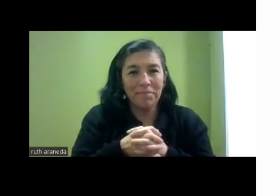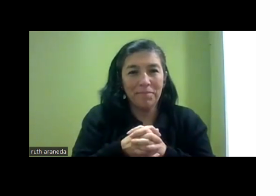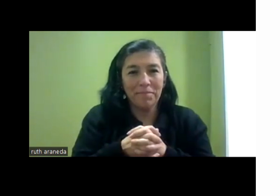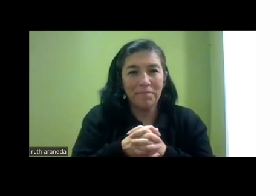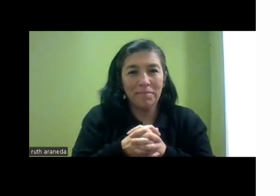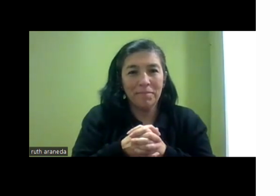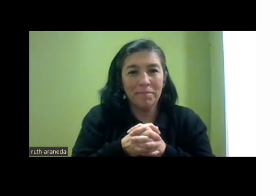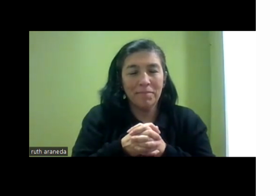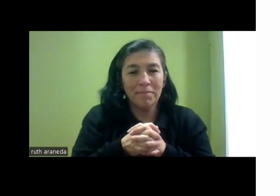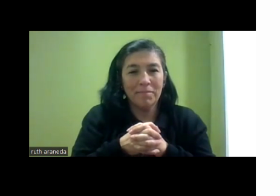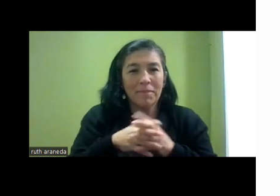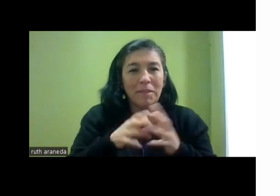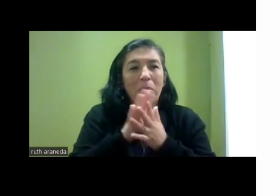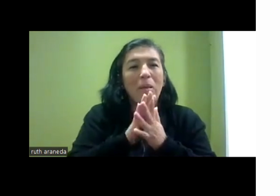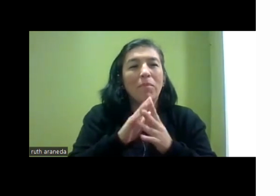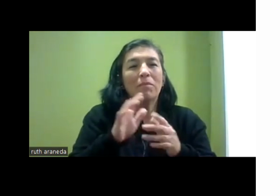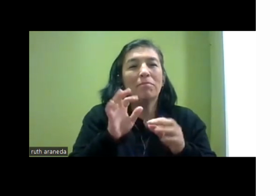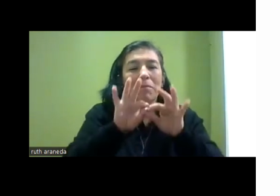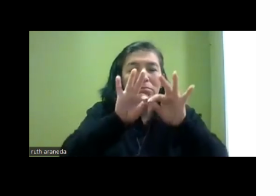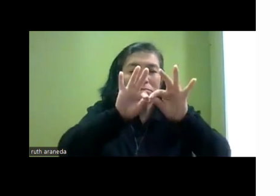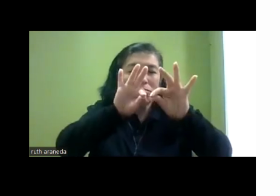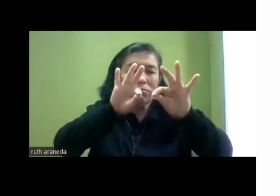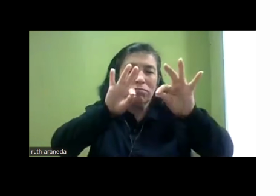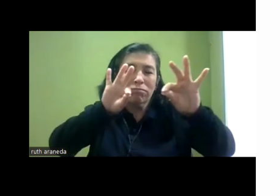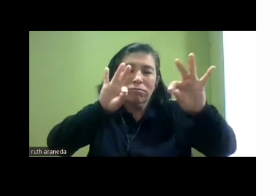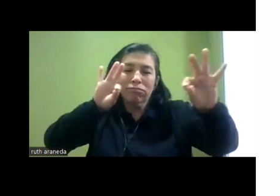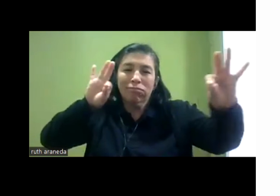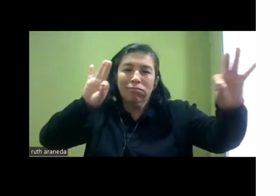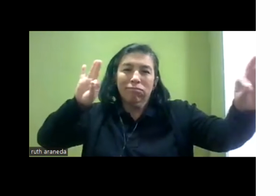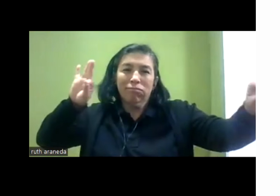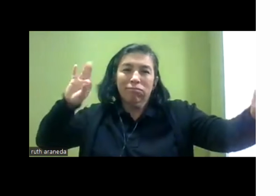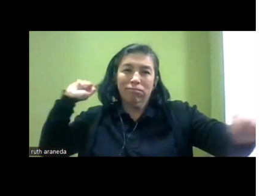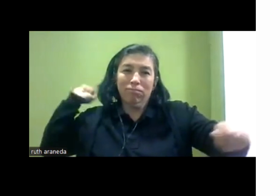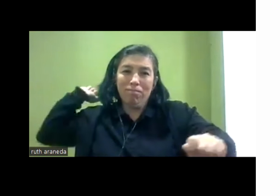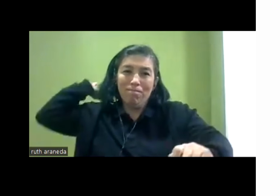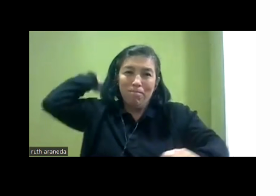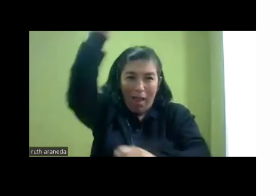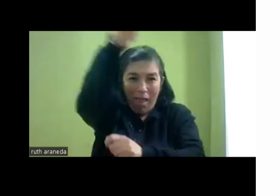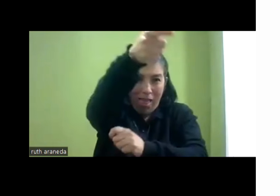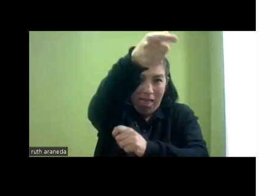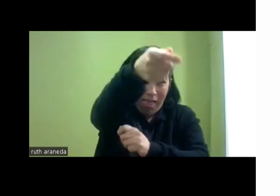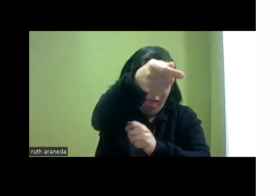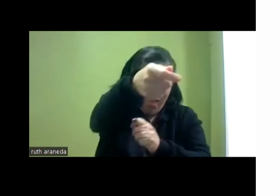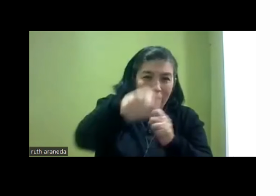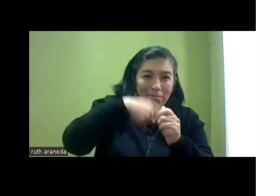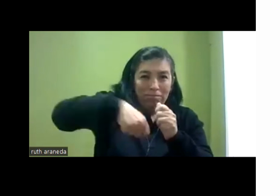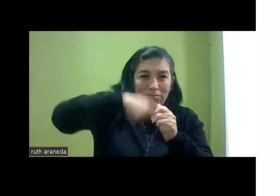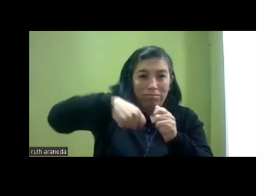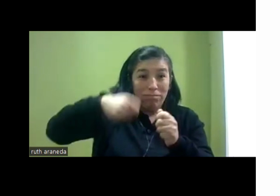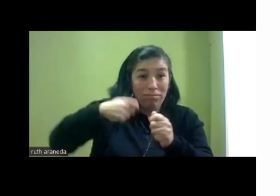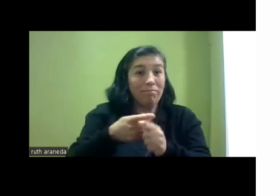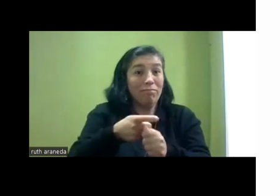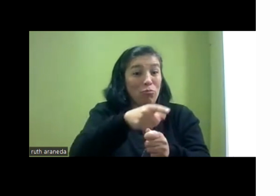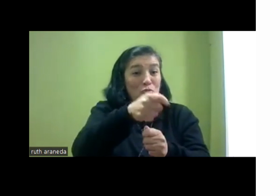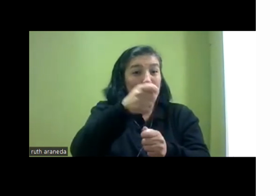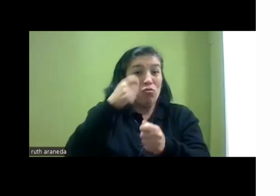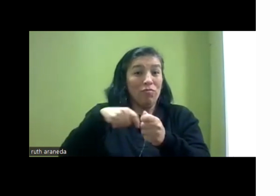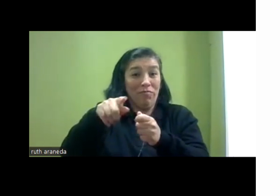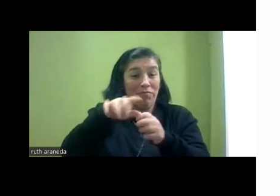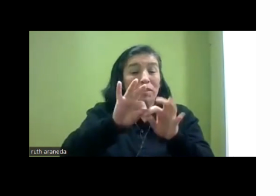las líneas de pesca o las líneas, ¿no? Eh, Así que fue un recurso que también